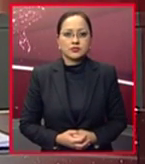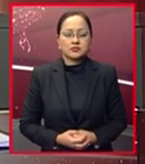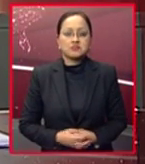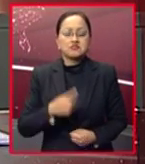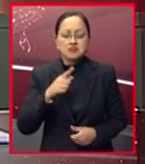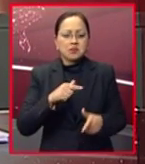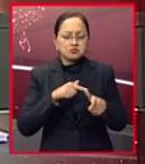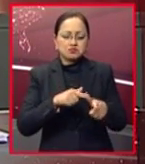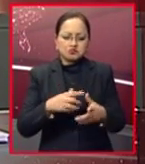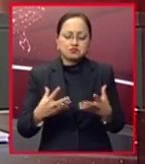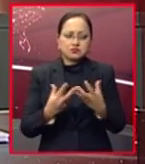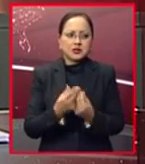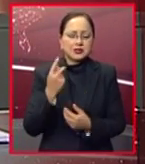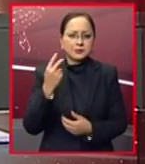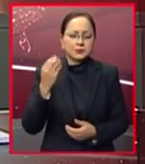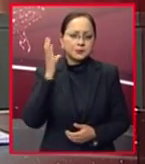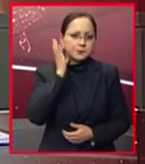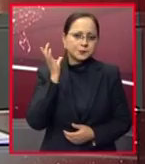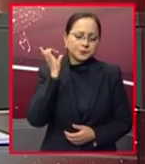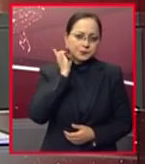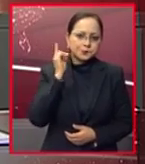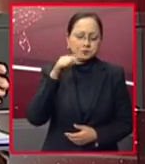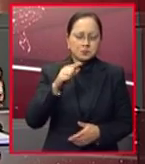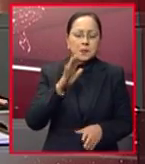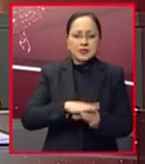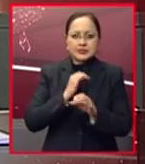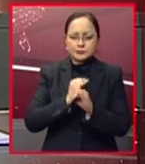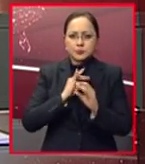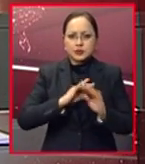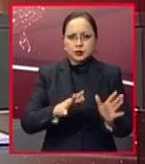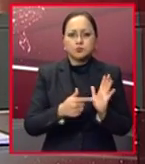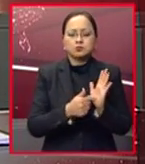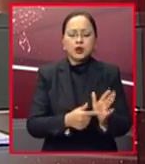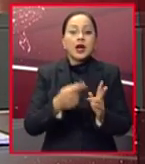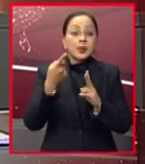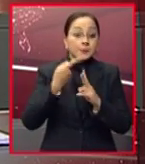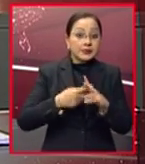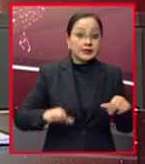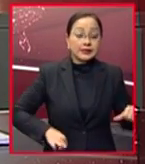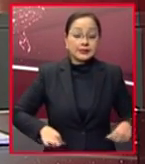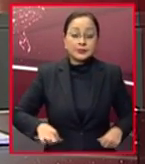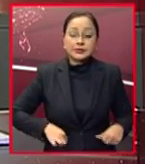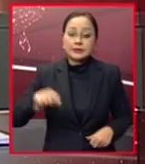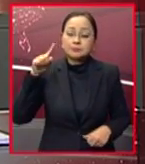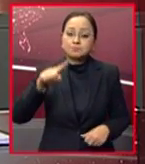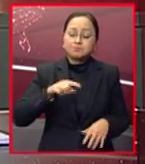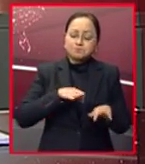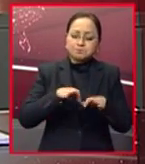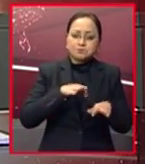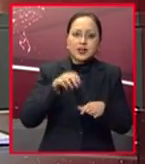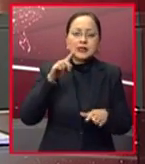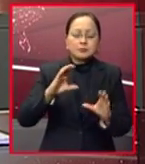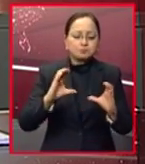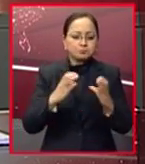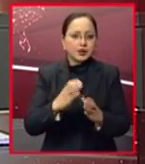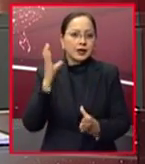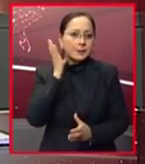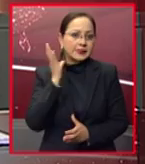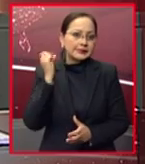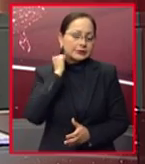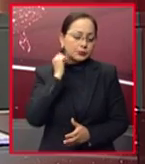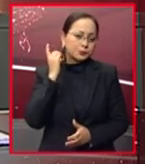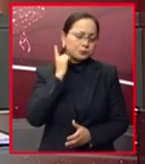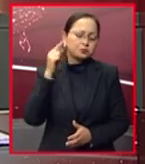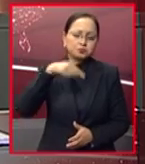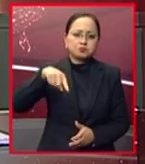Continúa usted en la señal del canal del Congreso, tenemos más información. Dieron inicio las actividades conmemorativas del centenario del Congreso Constituyente y los